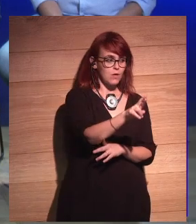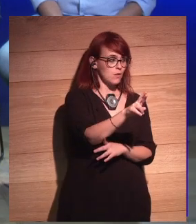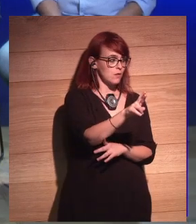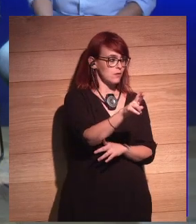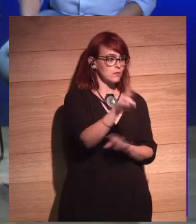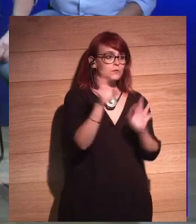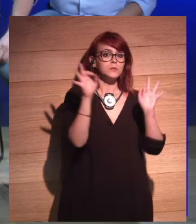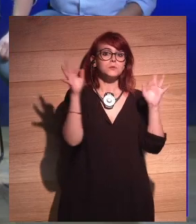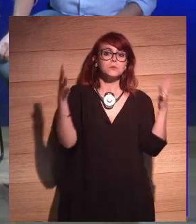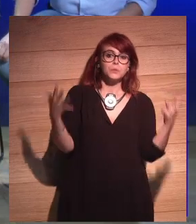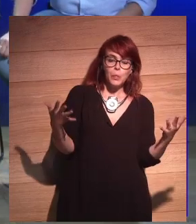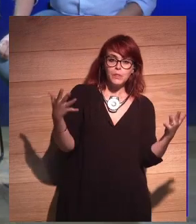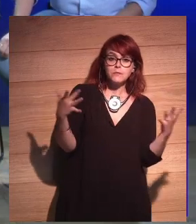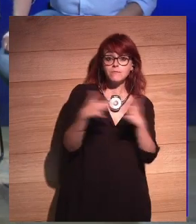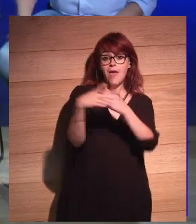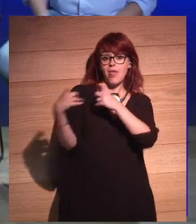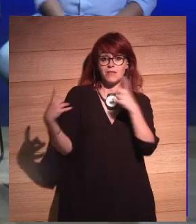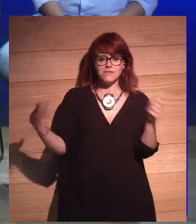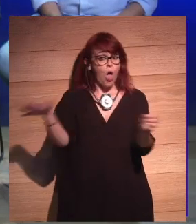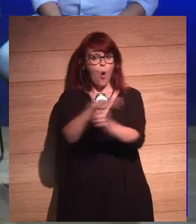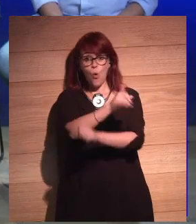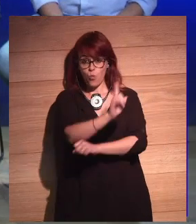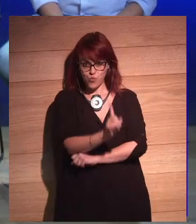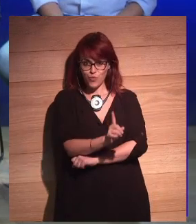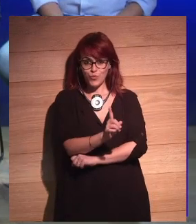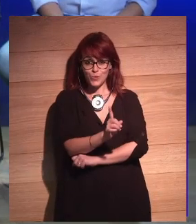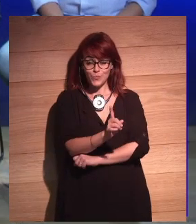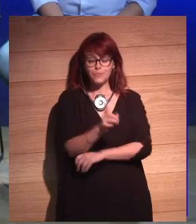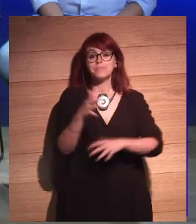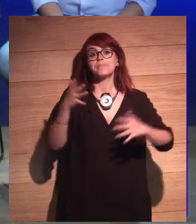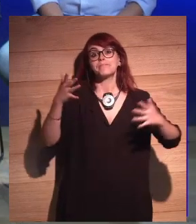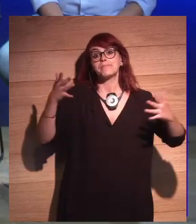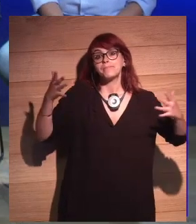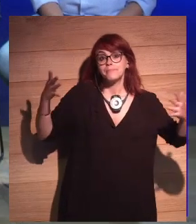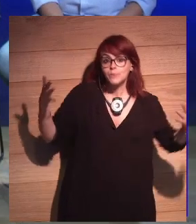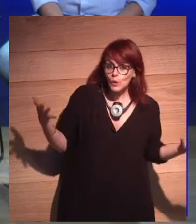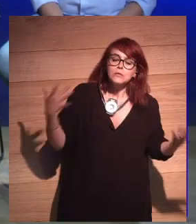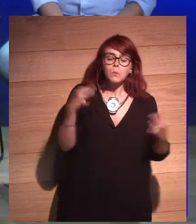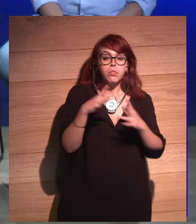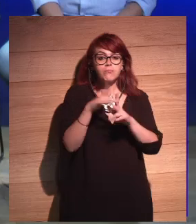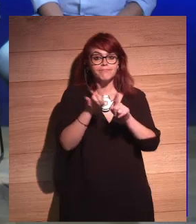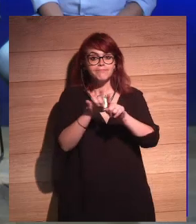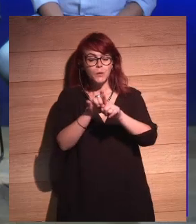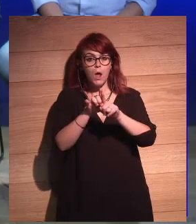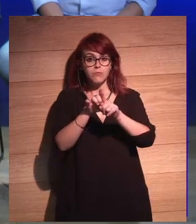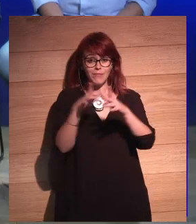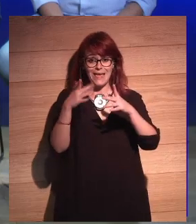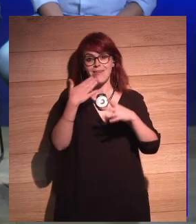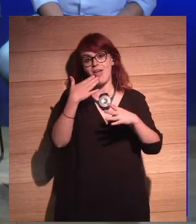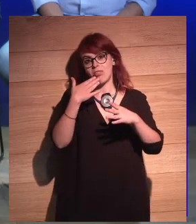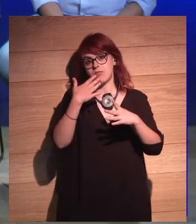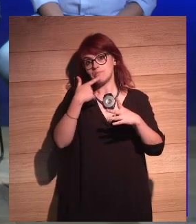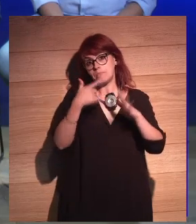esta necesidad no se cubre, y esto puede ocurrir, se puede decir también de generaciones de edad más